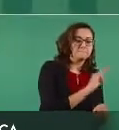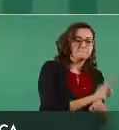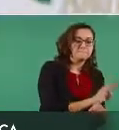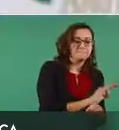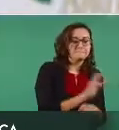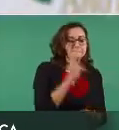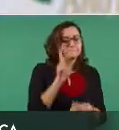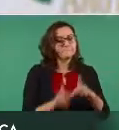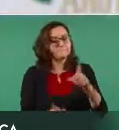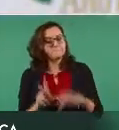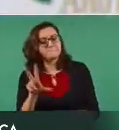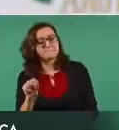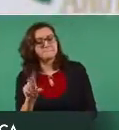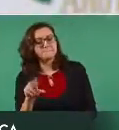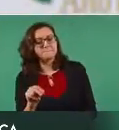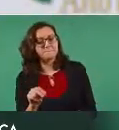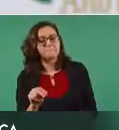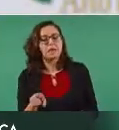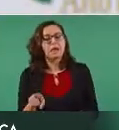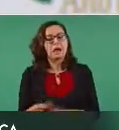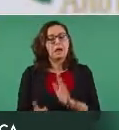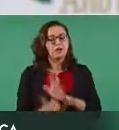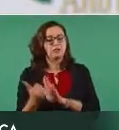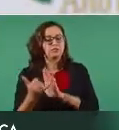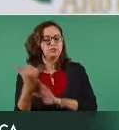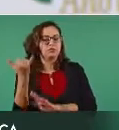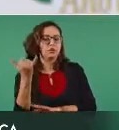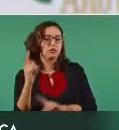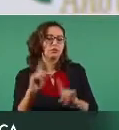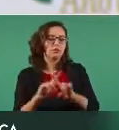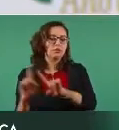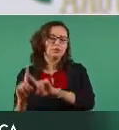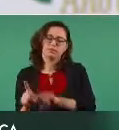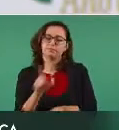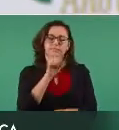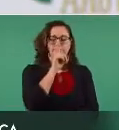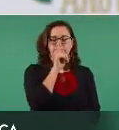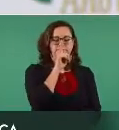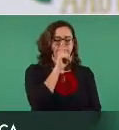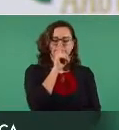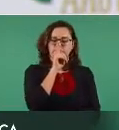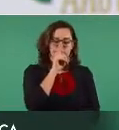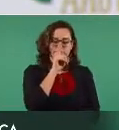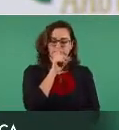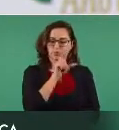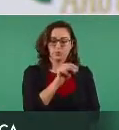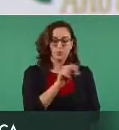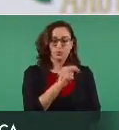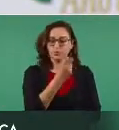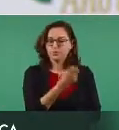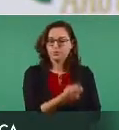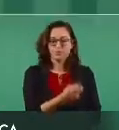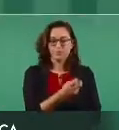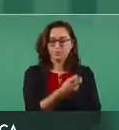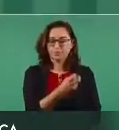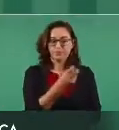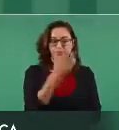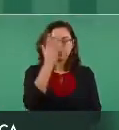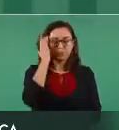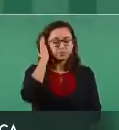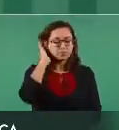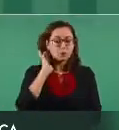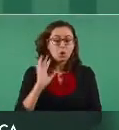del país pese a la pandemia, sin que haya ocurrido la devaluación del peso, algo que no se había visto en más de tres décadas.